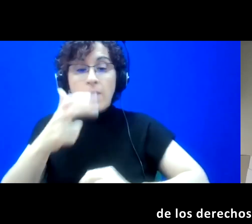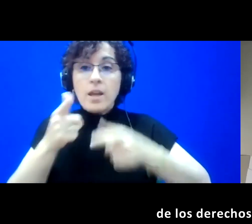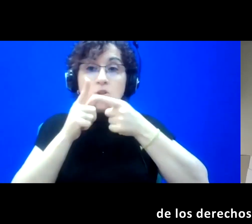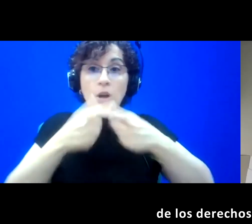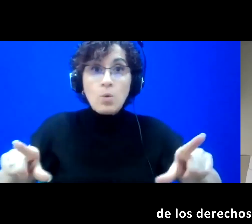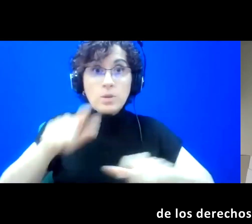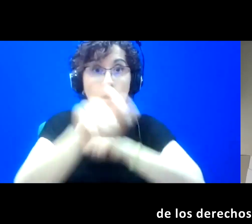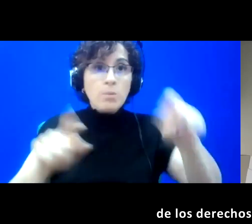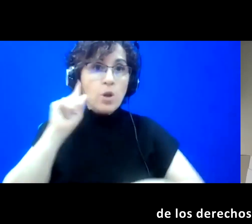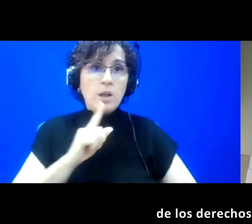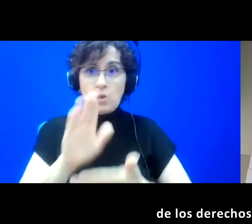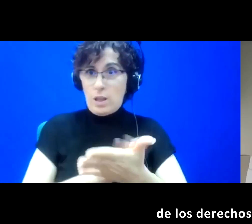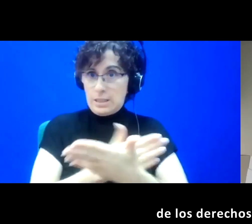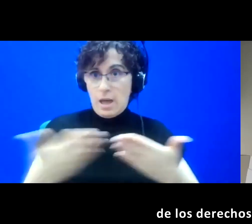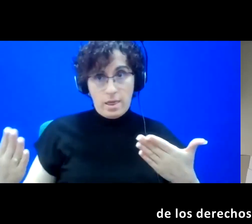personas sordas.